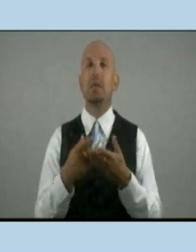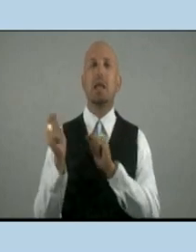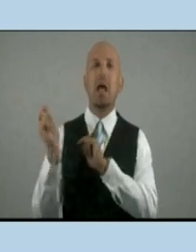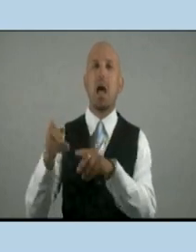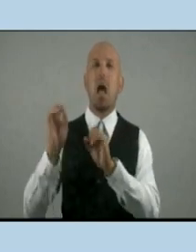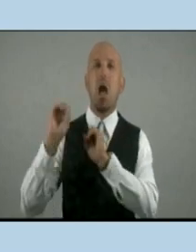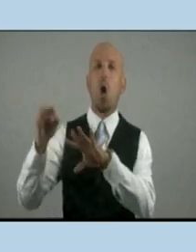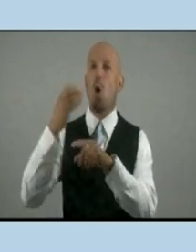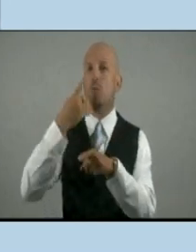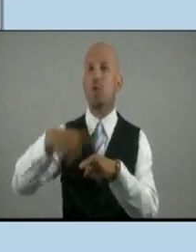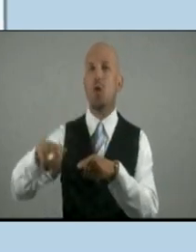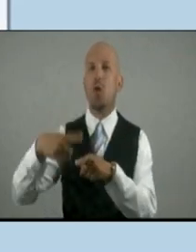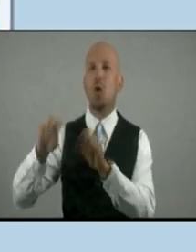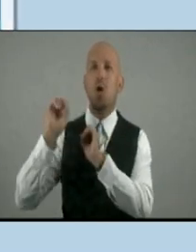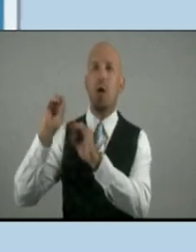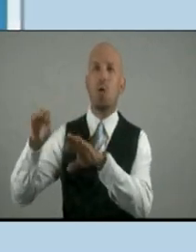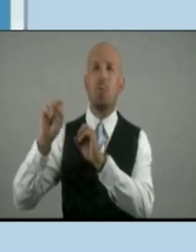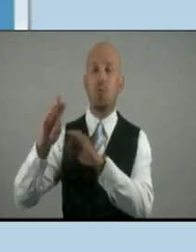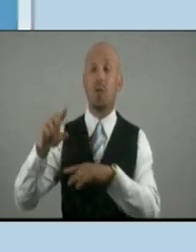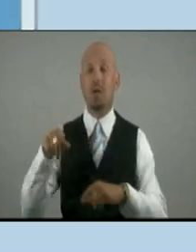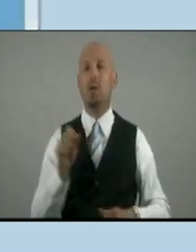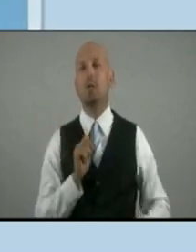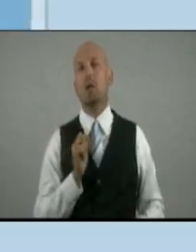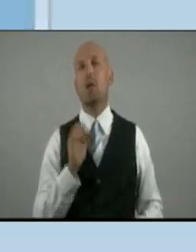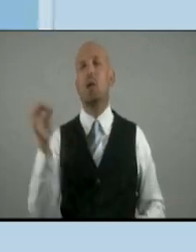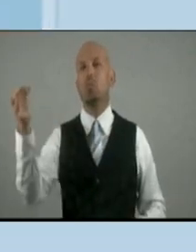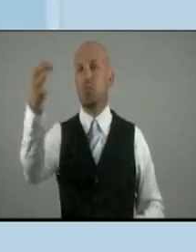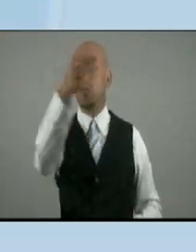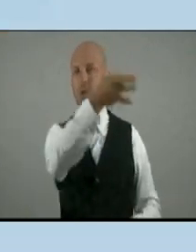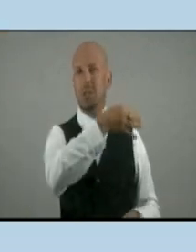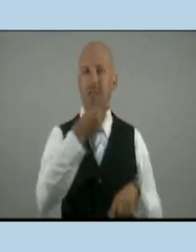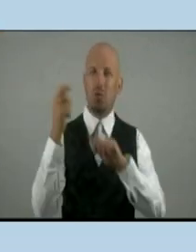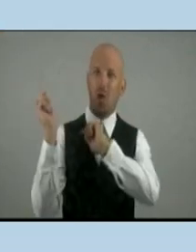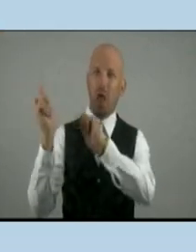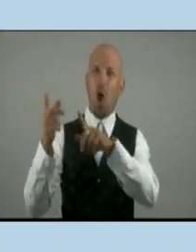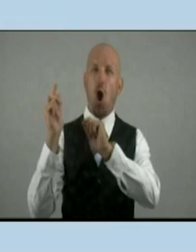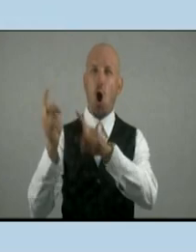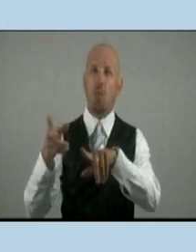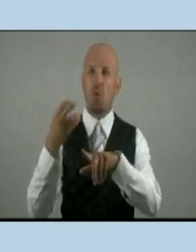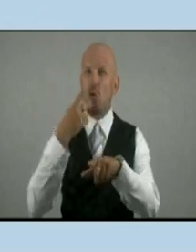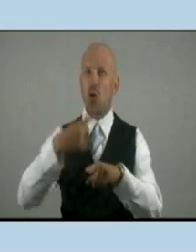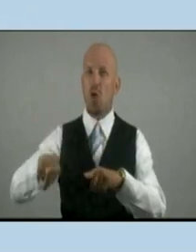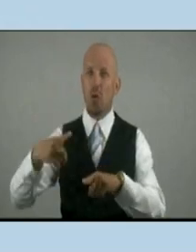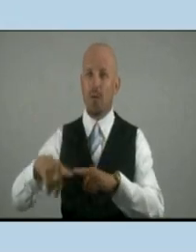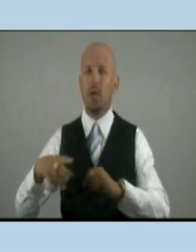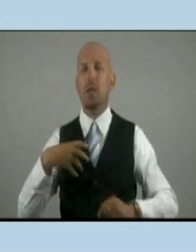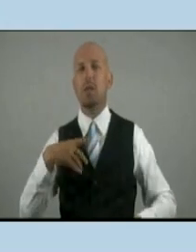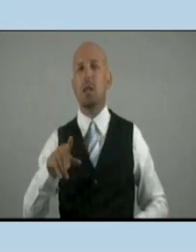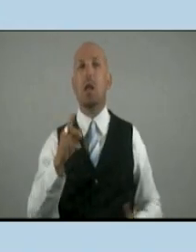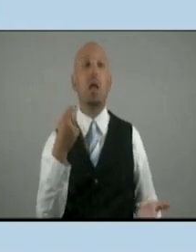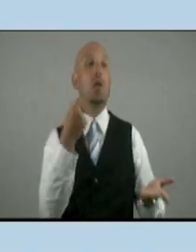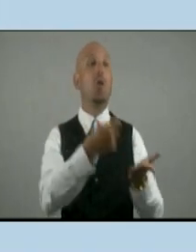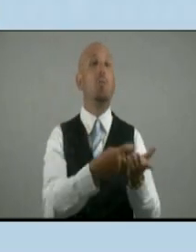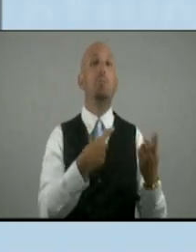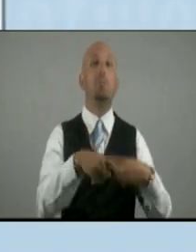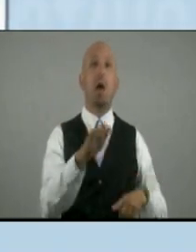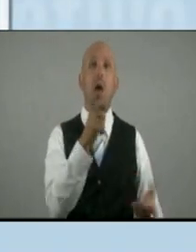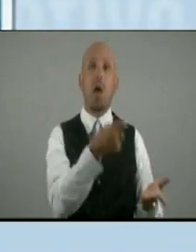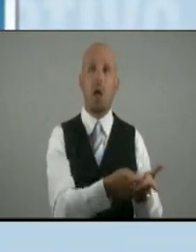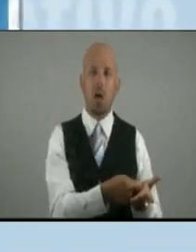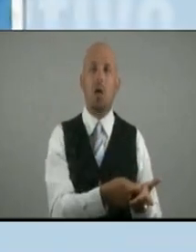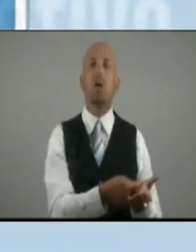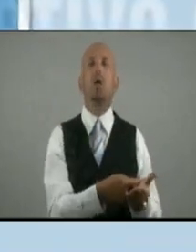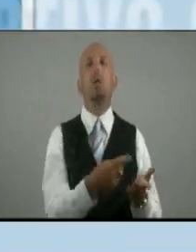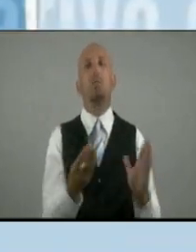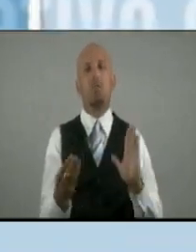hemos venido trabajando de Conjunto para que los municipios en las unidades que hoy tenemos para comprar los productos agropecuarios también se coloquen poco